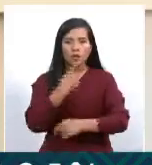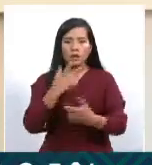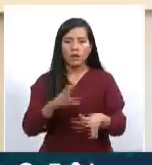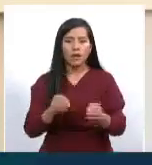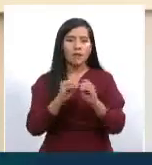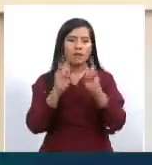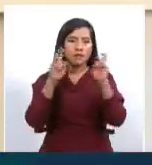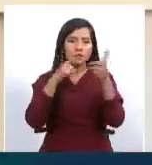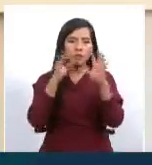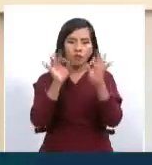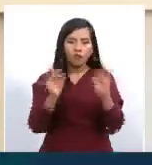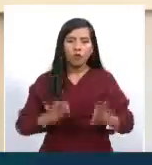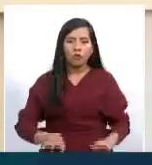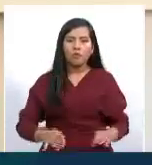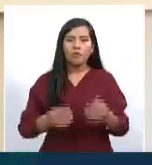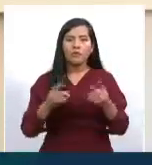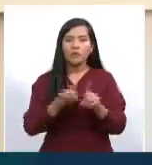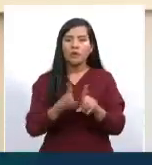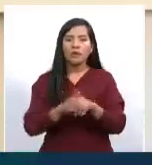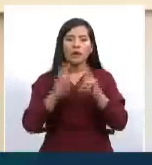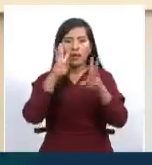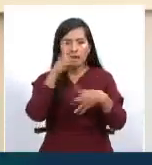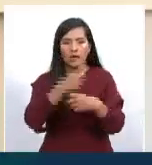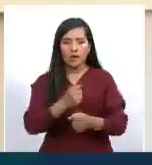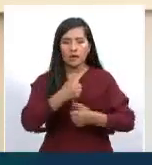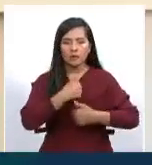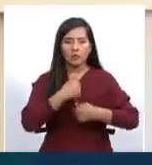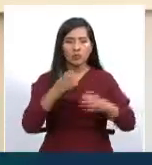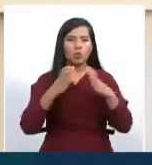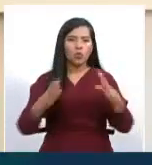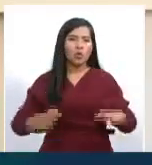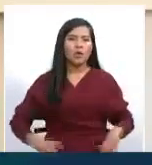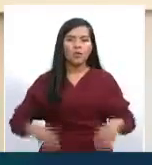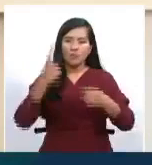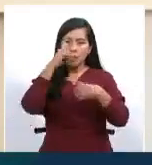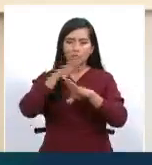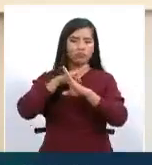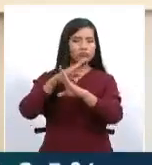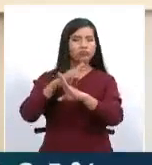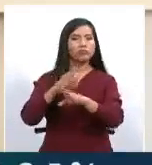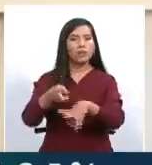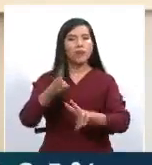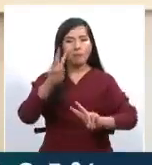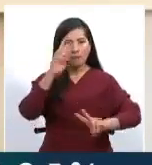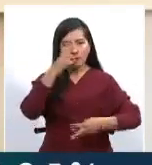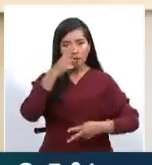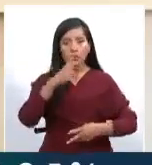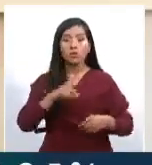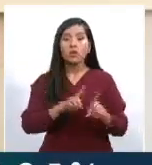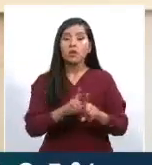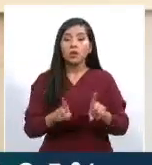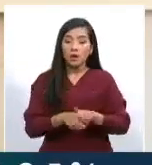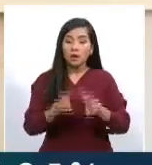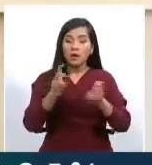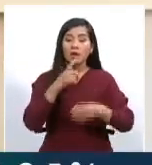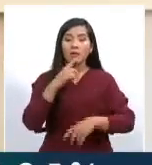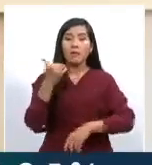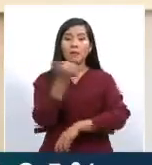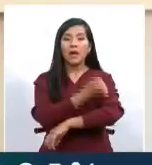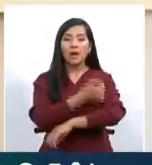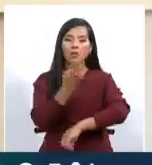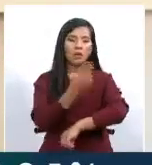forma artificial de crearnos anticuerpos frente al virus, pero también la vacunación